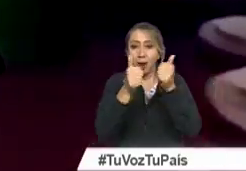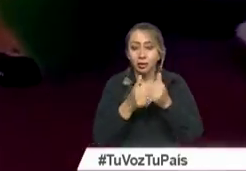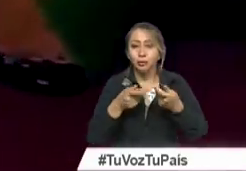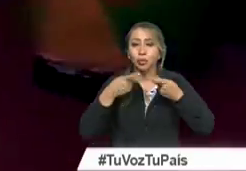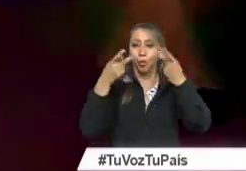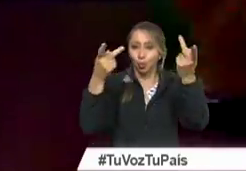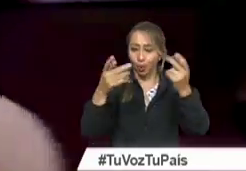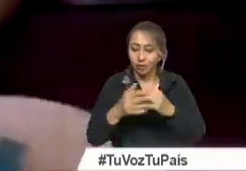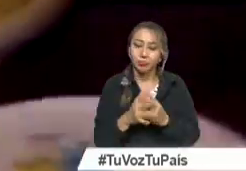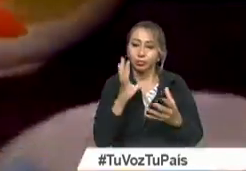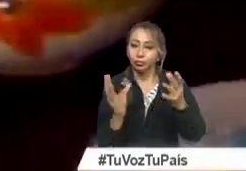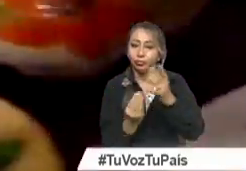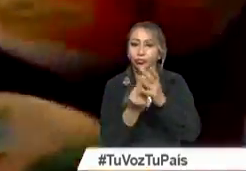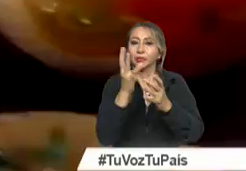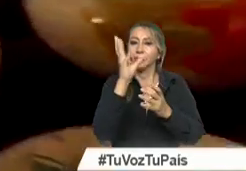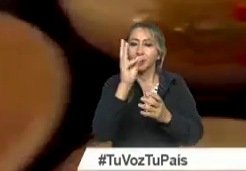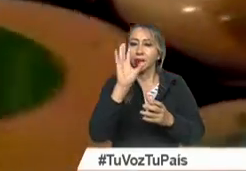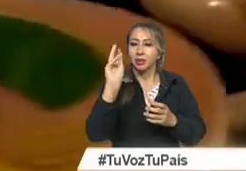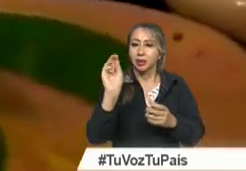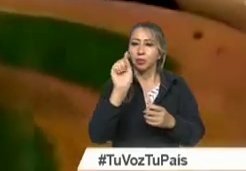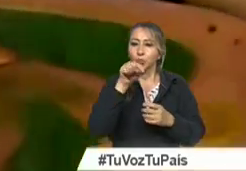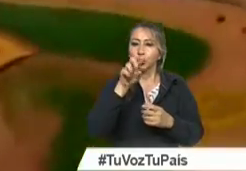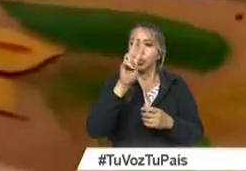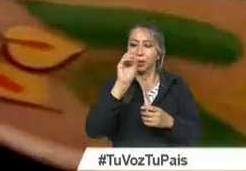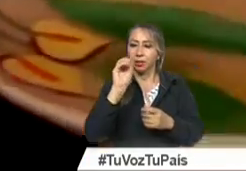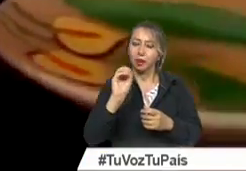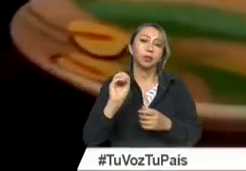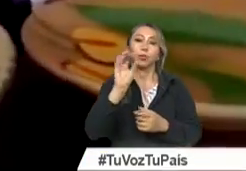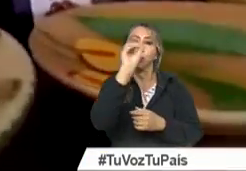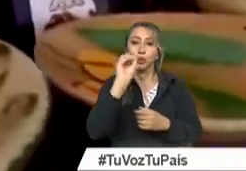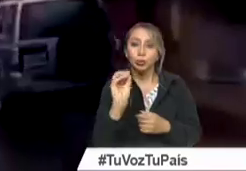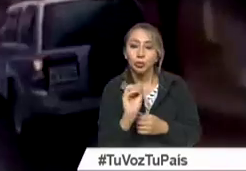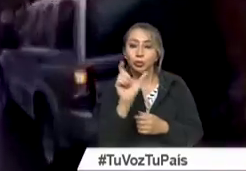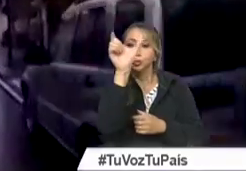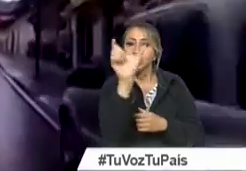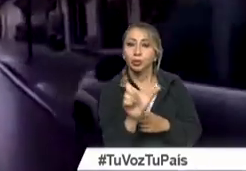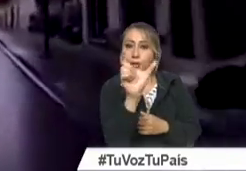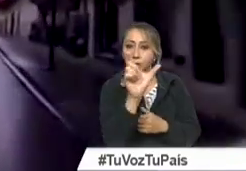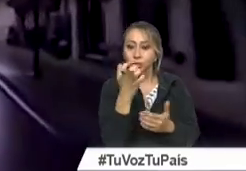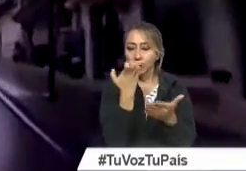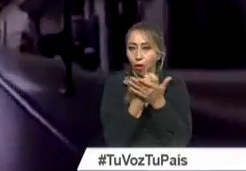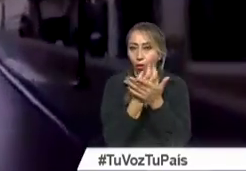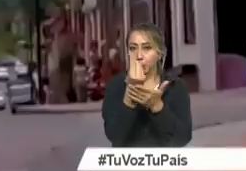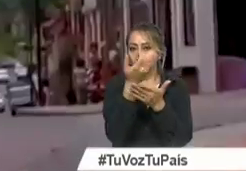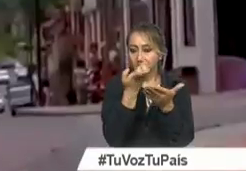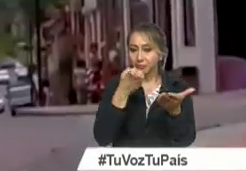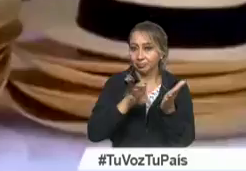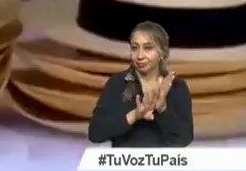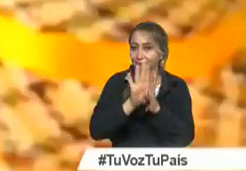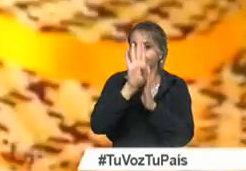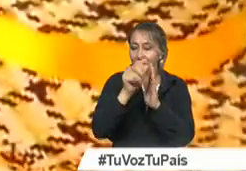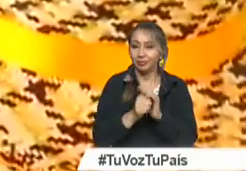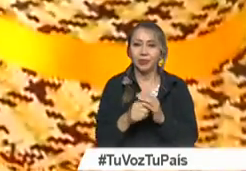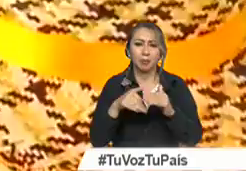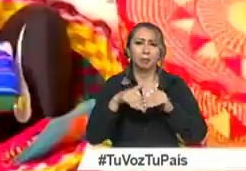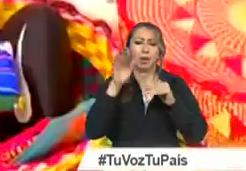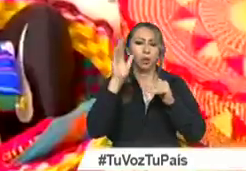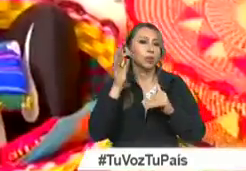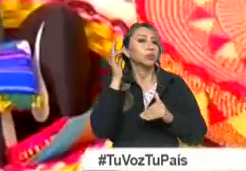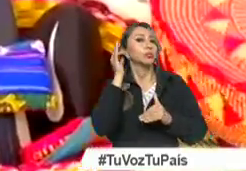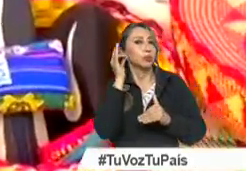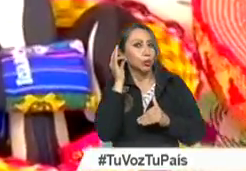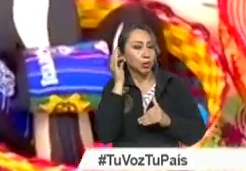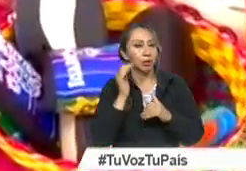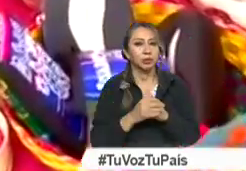que aportan con el 66 punto 20 por ciento del total de la población económicamente activa cuya mayoría son mujeres